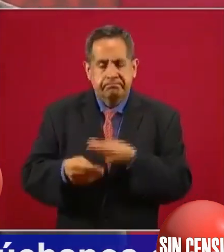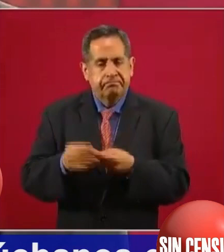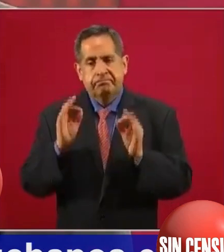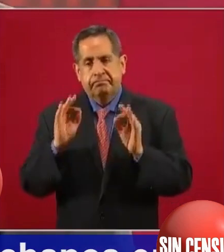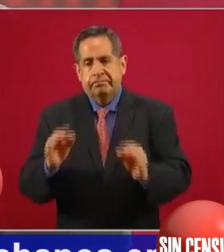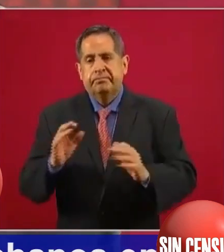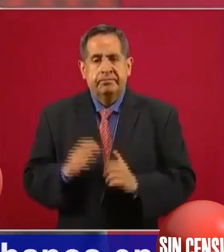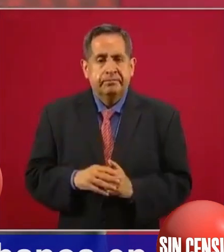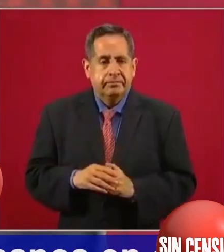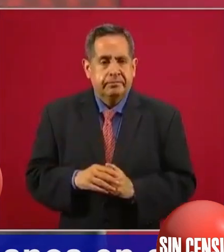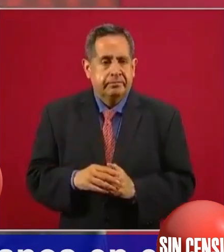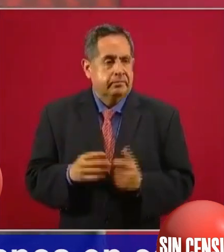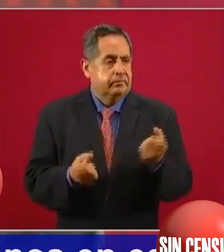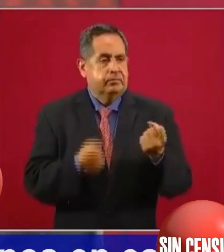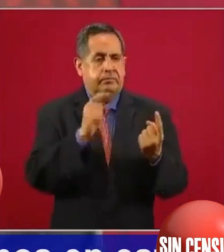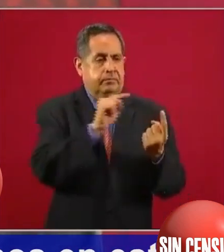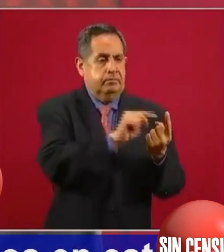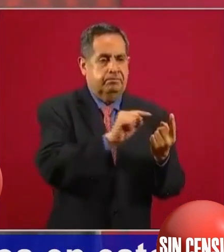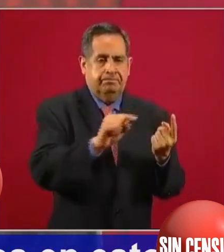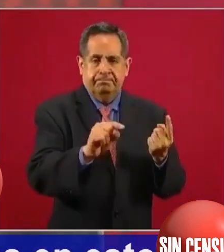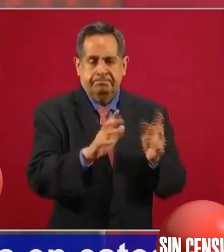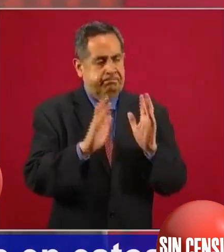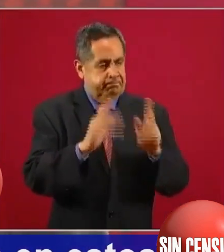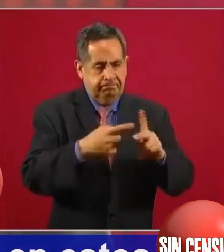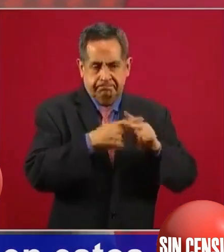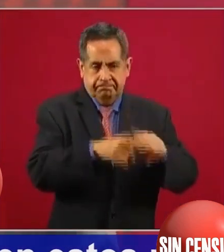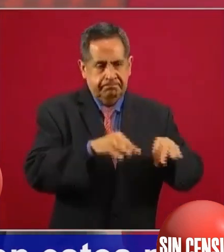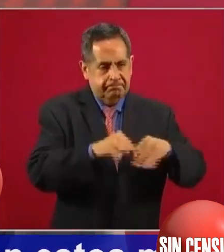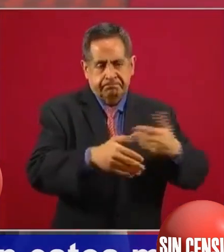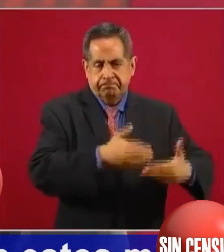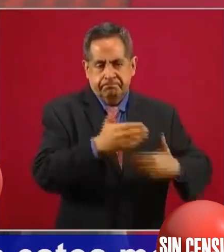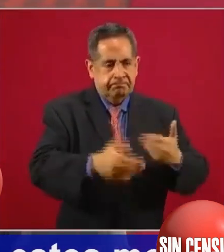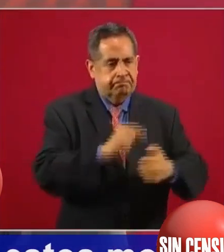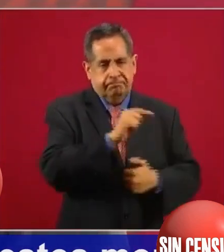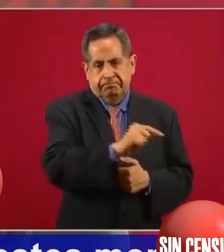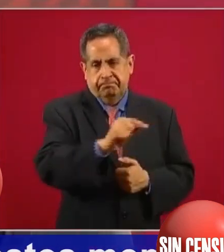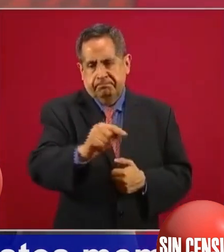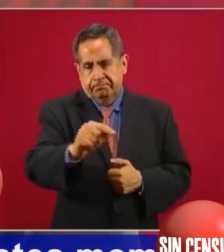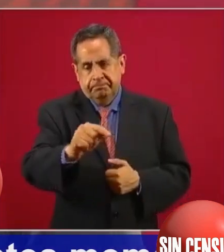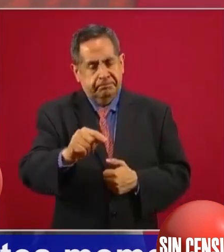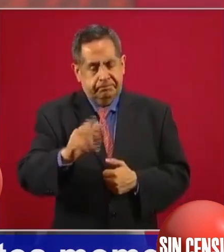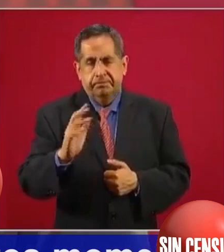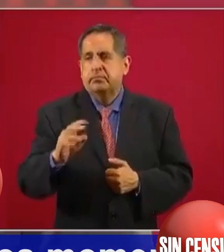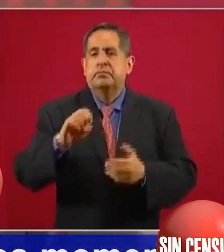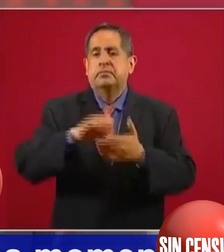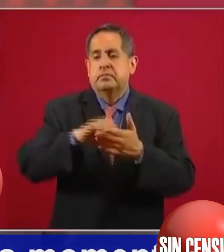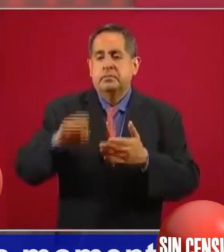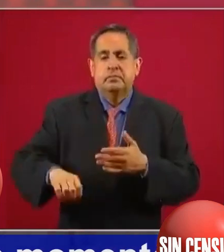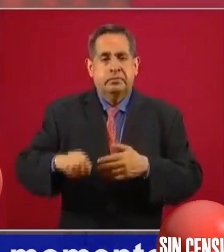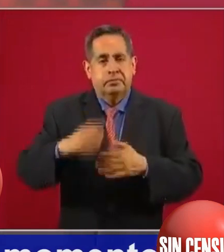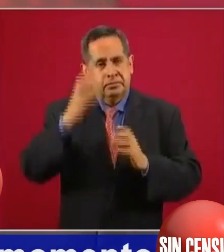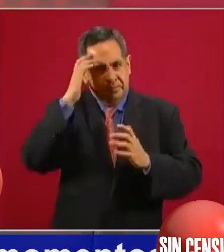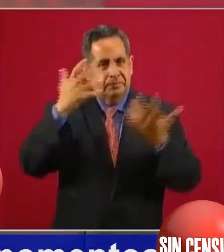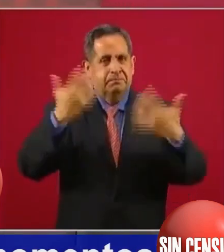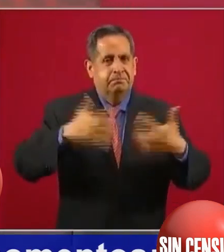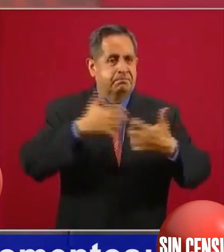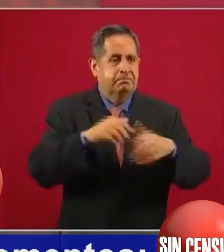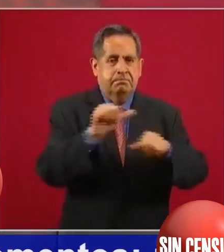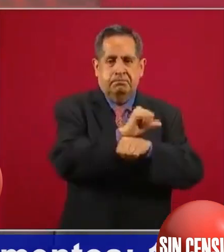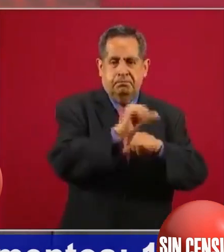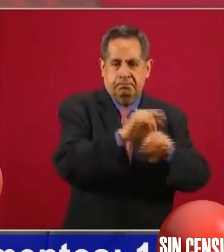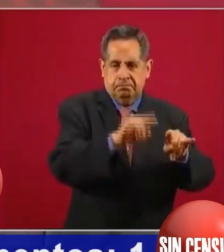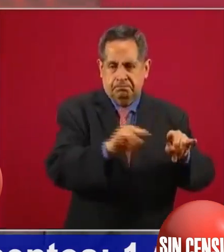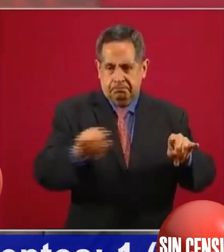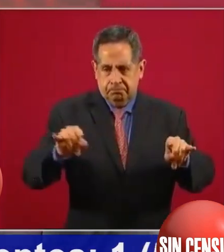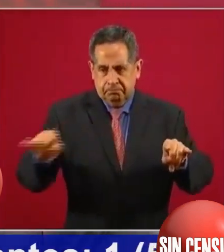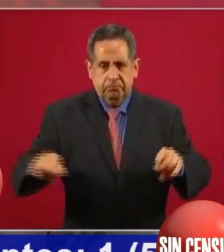en algunas ramas de la economía, como la industria automotriz, como